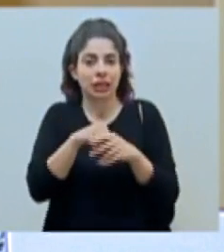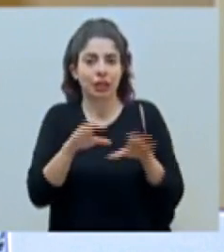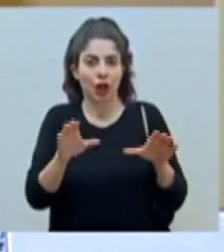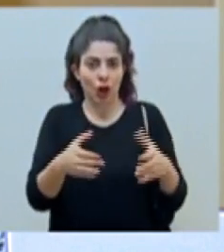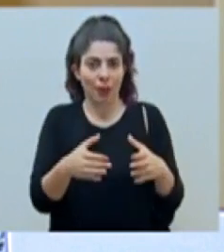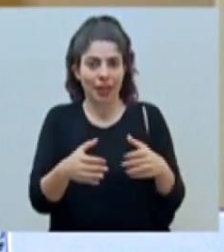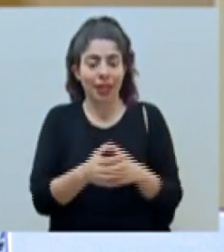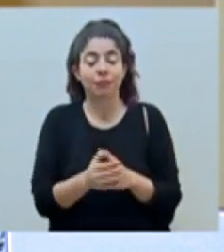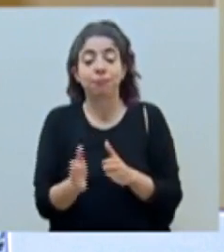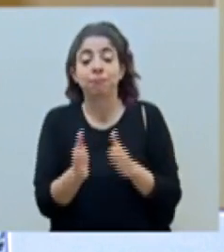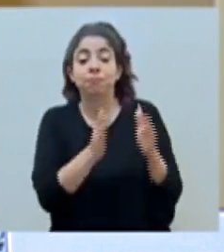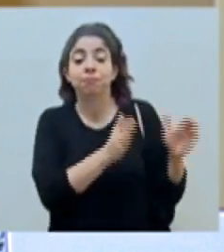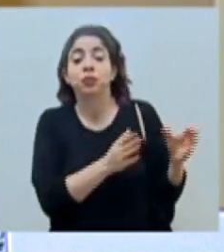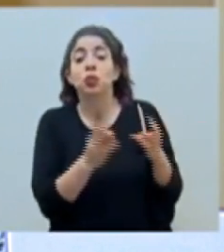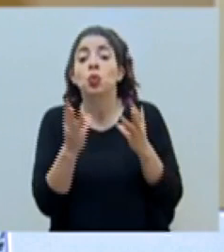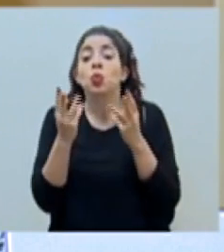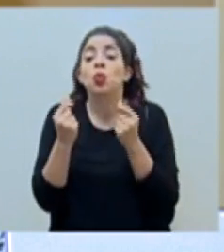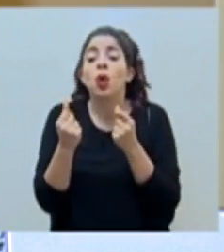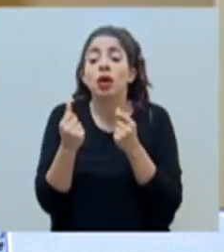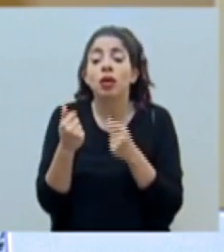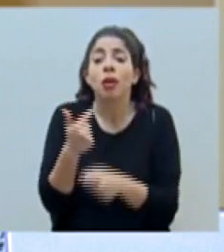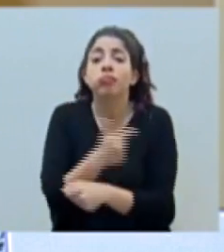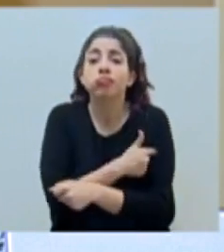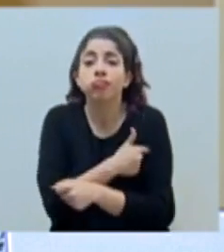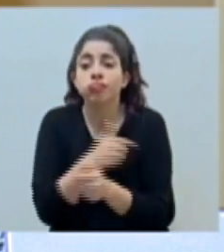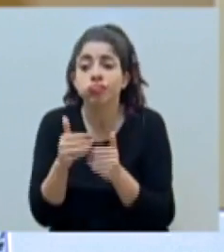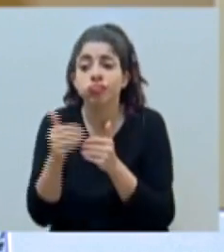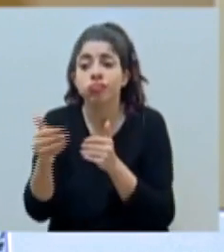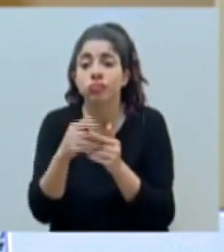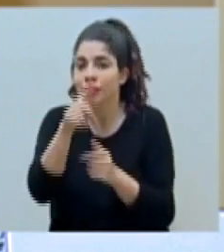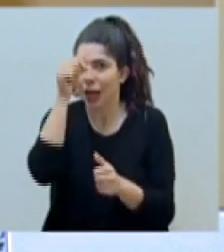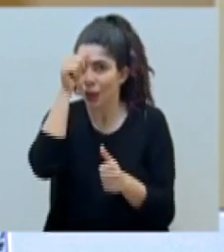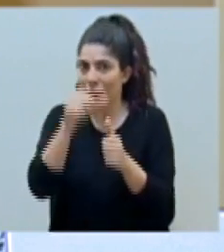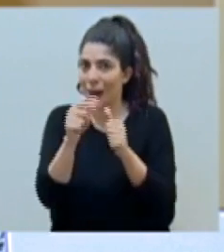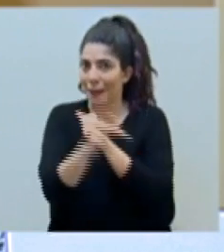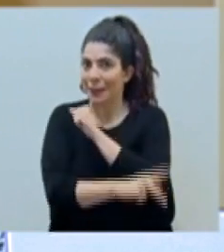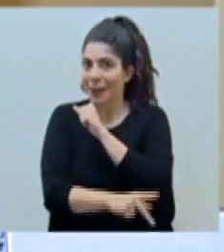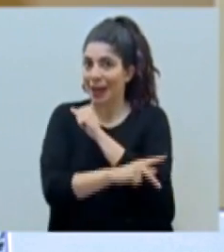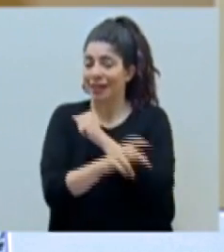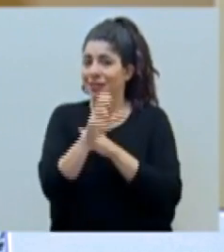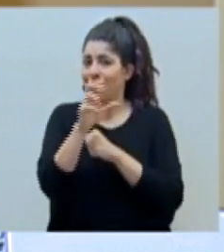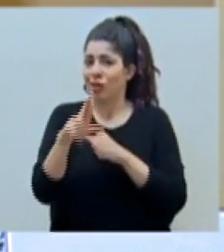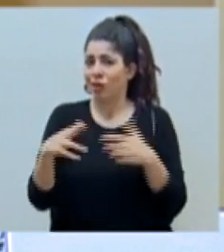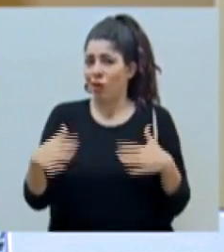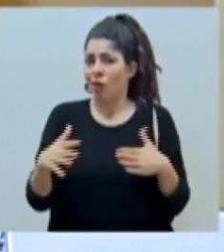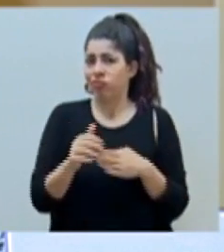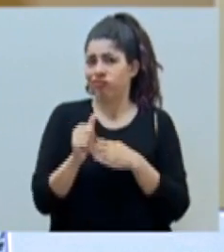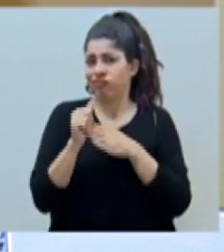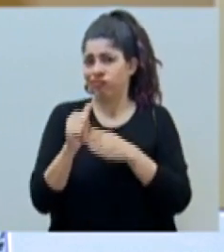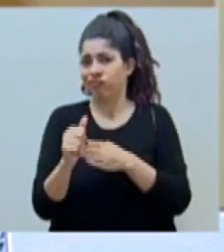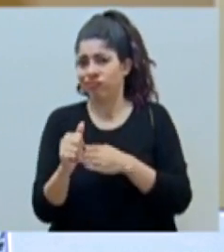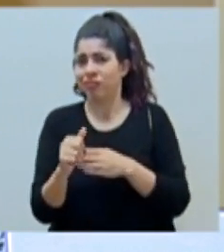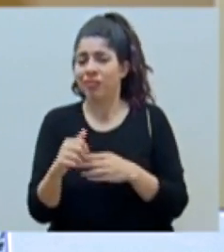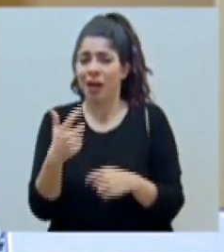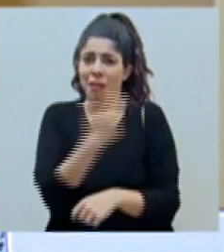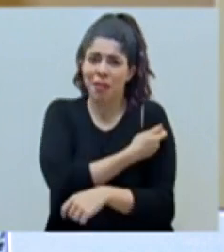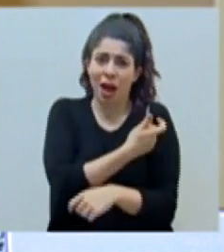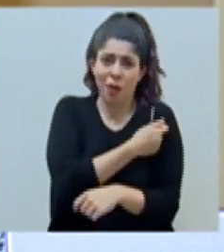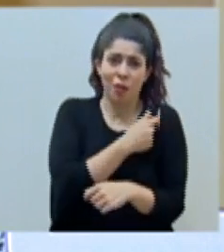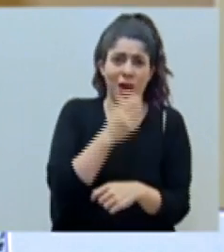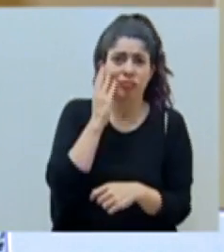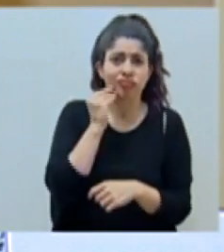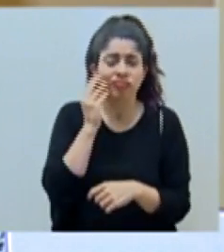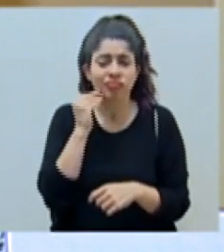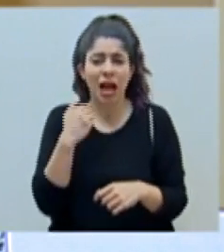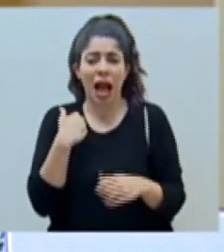a la capacidad de vacunación, recordemos que Costa Rica es un país líder en estos programas de inmunización y hay todo un